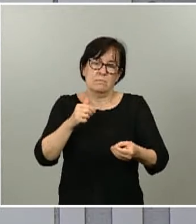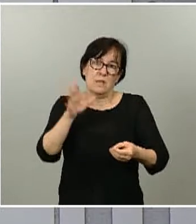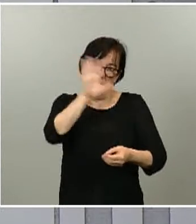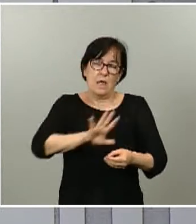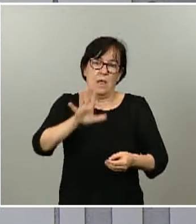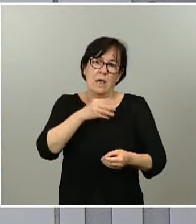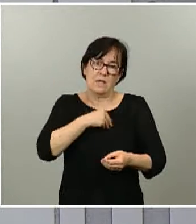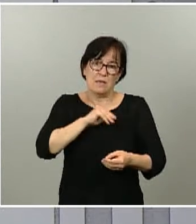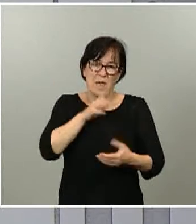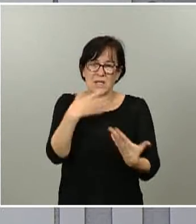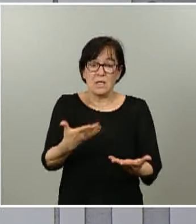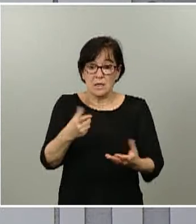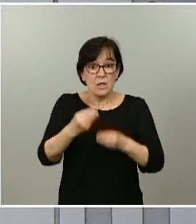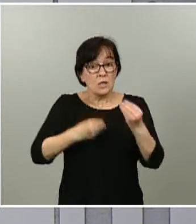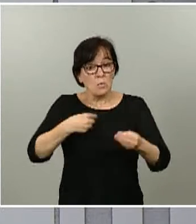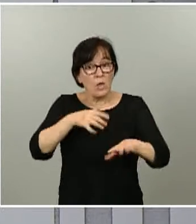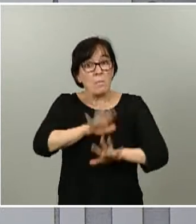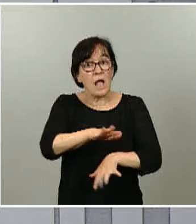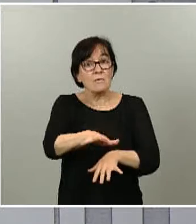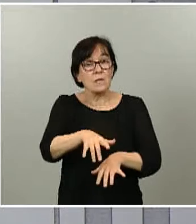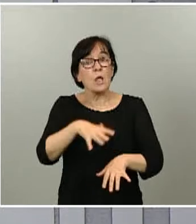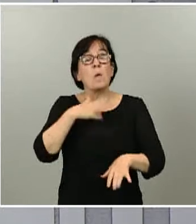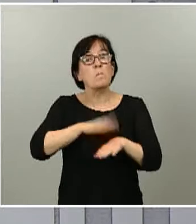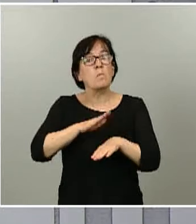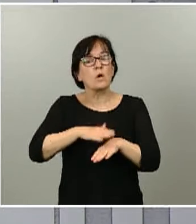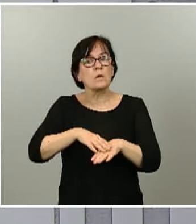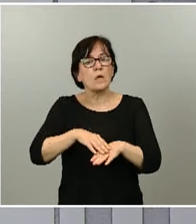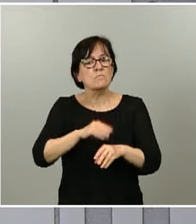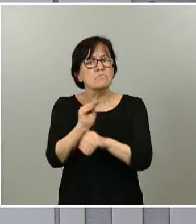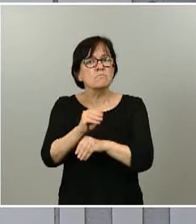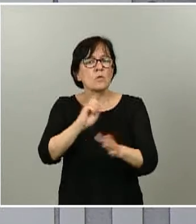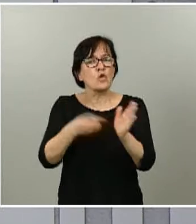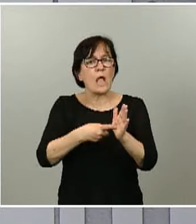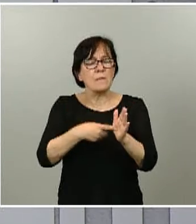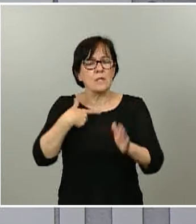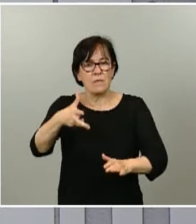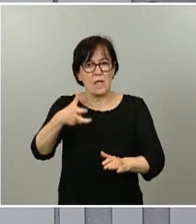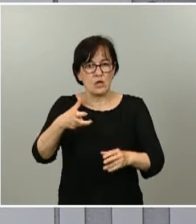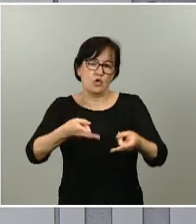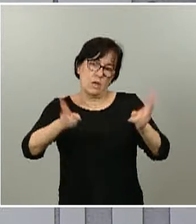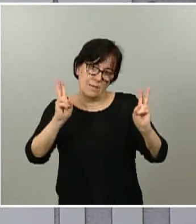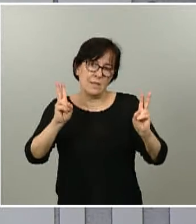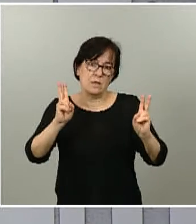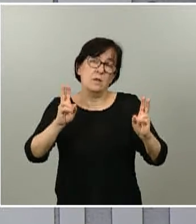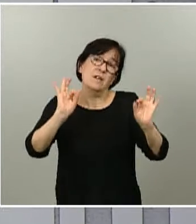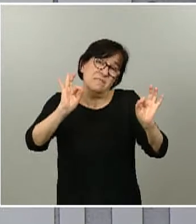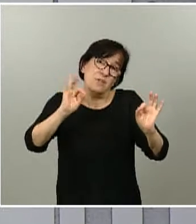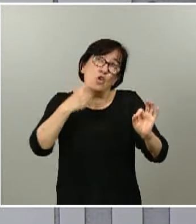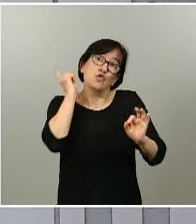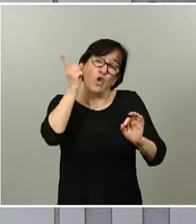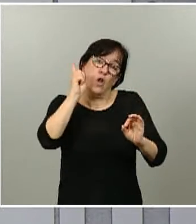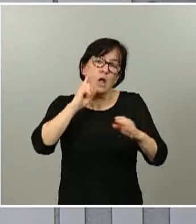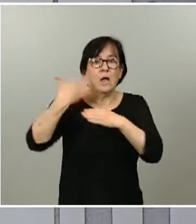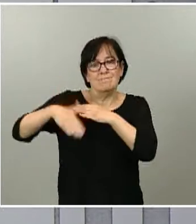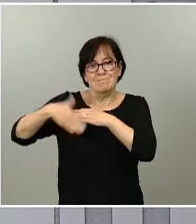efectivamente si ellos se pueden manifestar es porque están preservadas íntegramente los derechos y libertades, excepto, como decía, el derecho de movilidad o